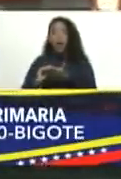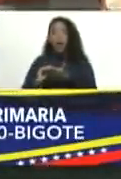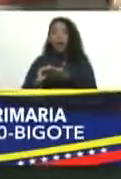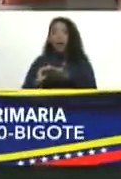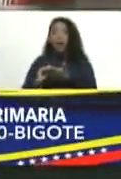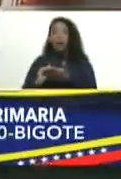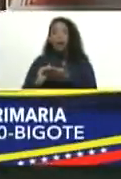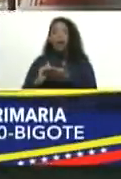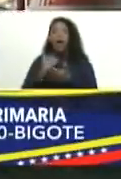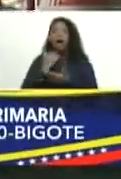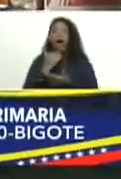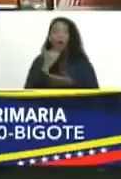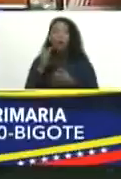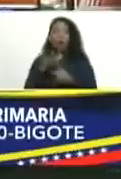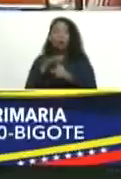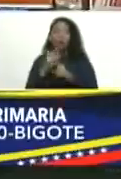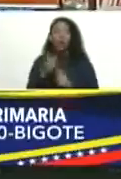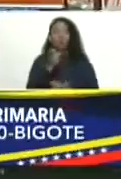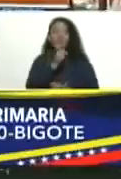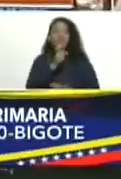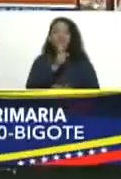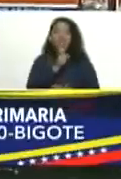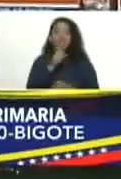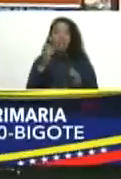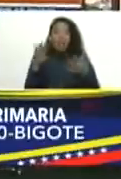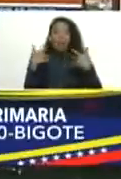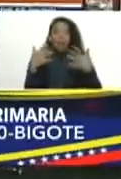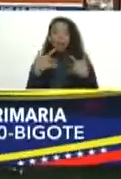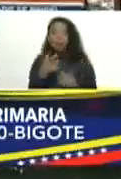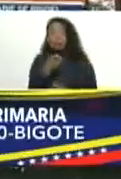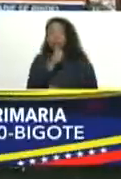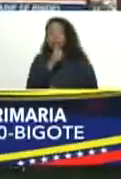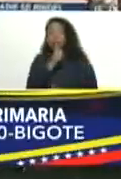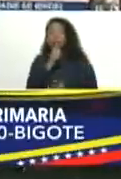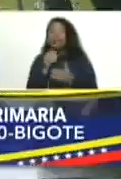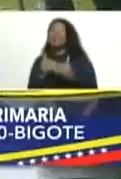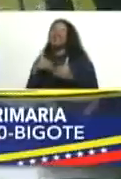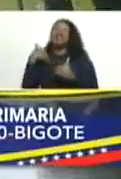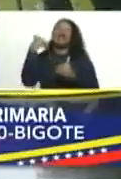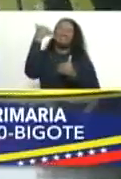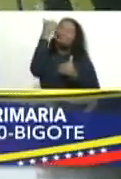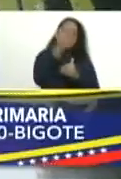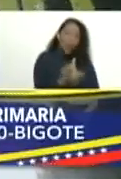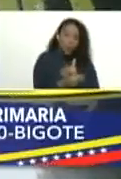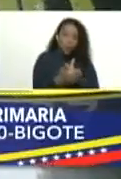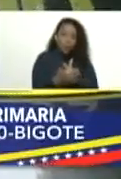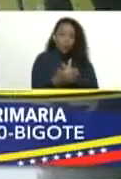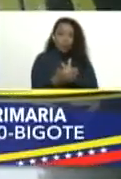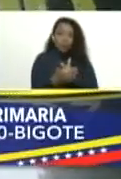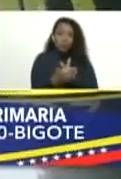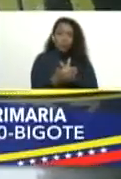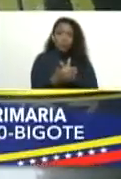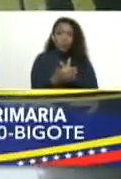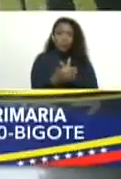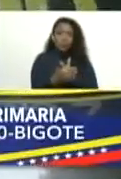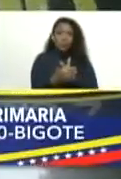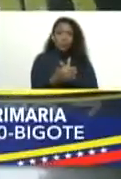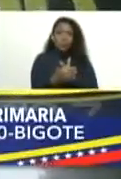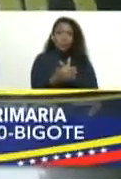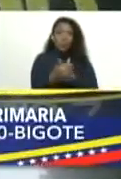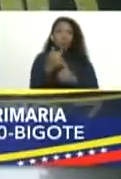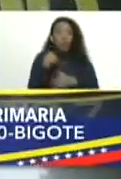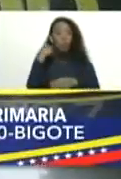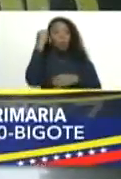digamos, de situaciones complejas, de emergencias complejas. Y después, una de las, creo